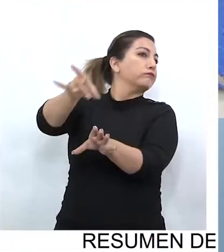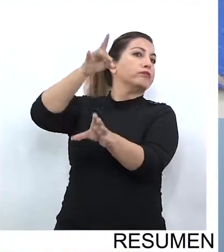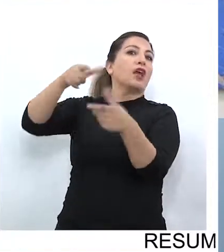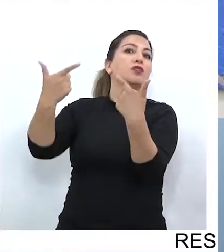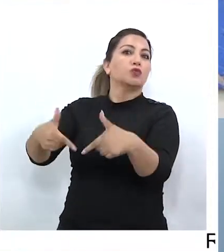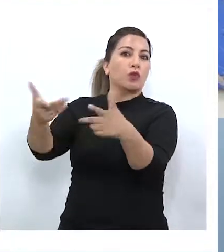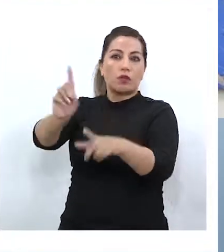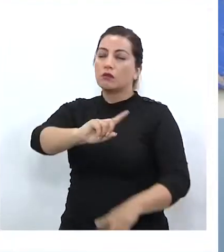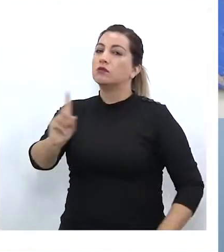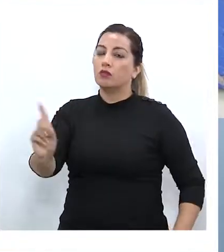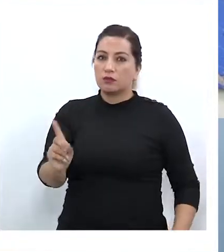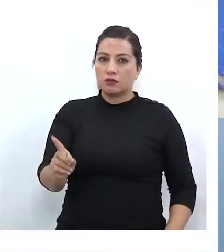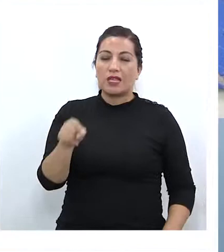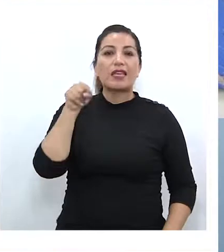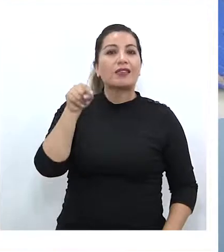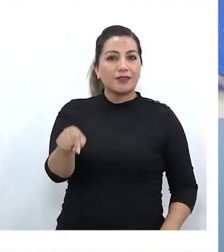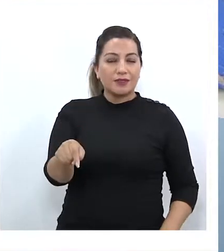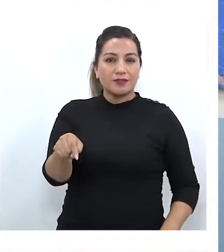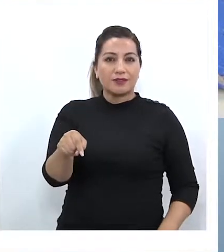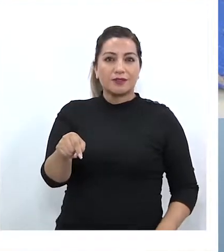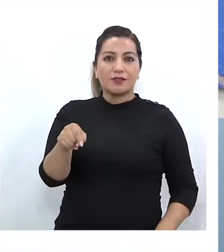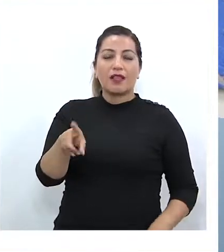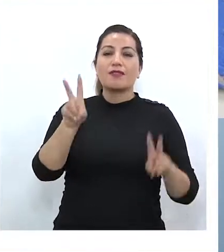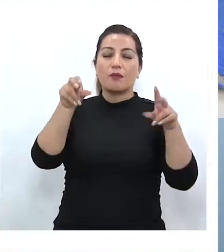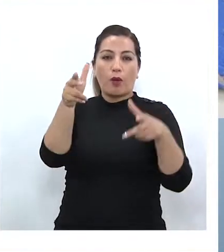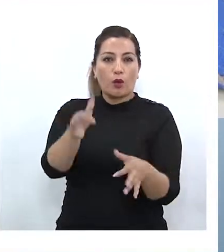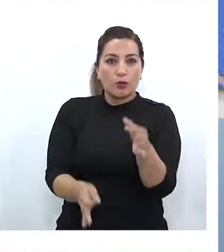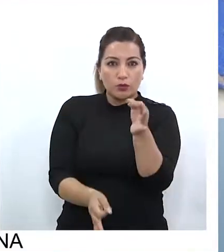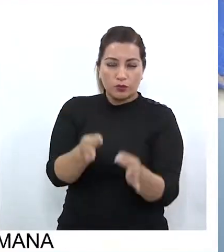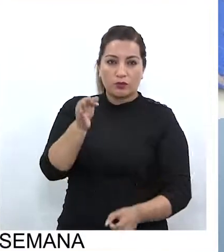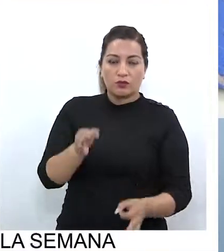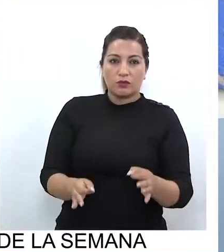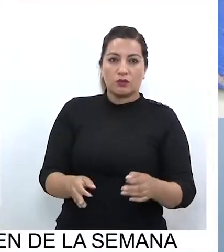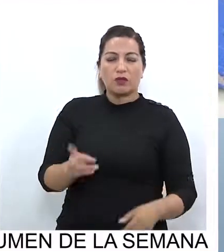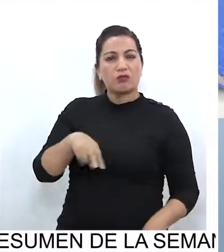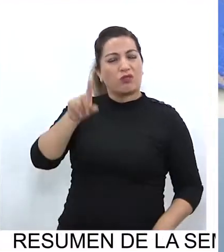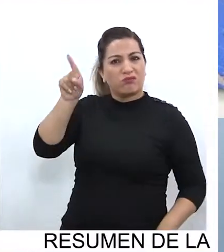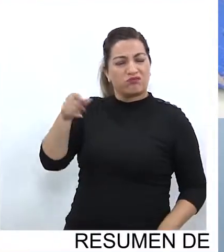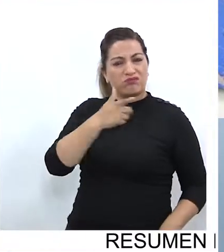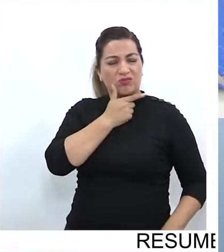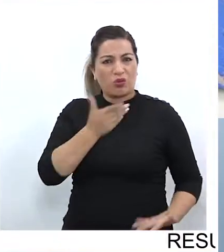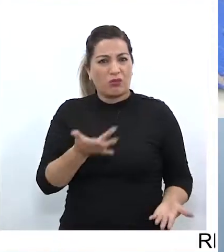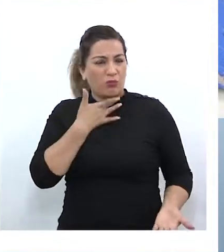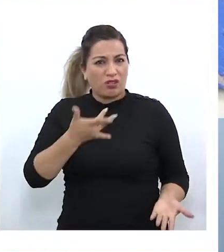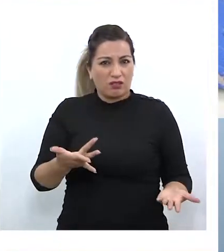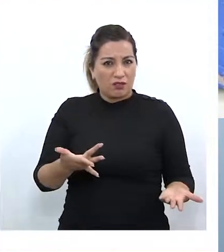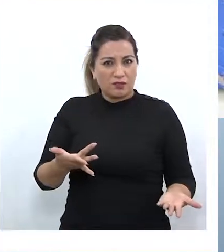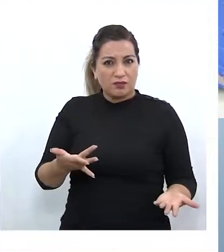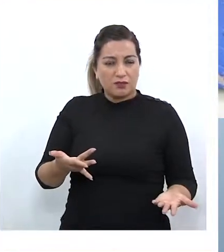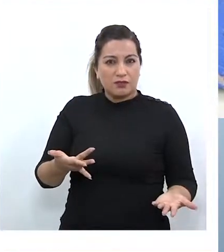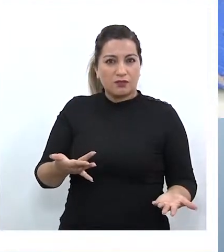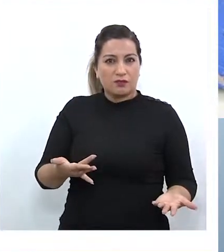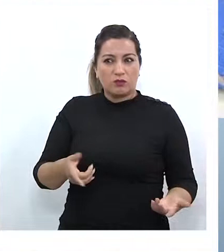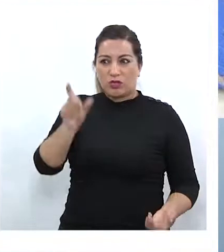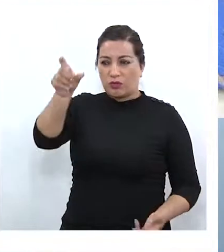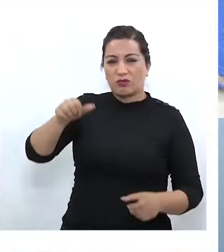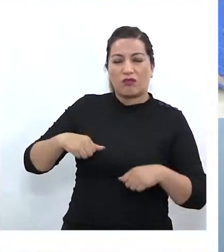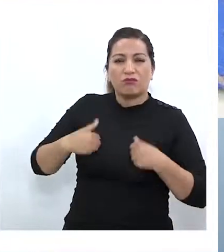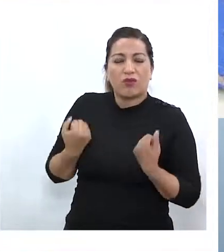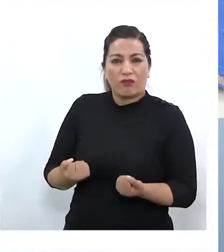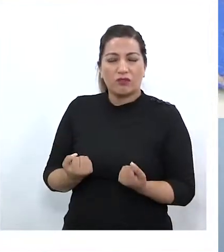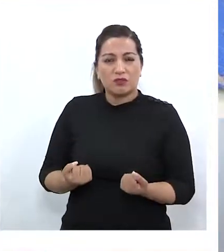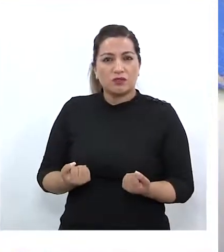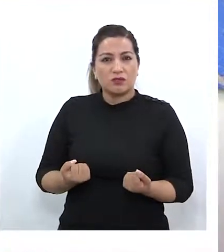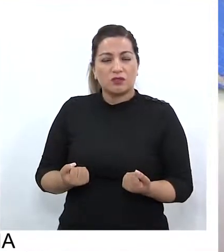simple suerte. Creemos que, y ahí es donde está el elemento de justicia, porque uno podría preguntarse, bueno, pero ¿por qué entonces un joven que ha hecho este